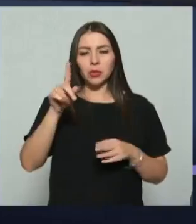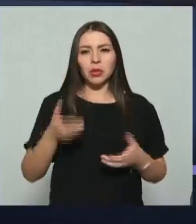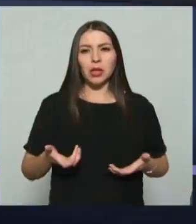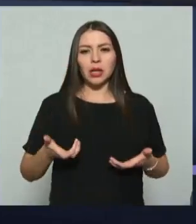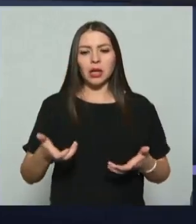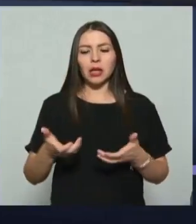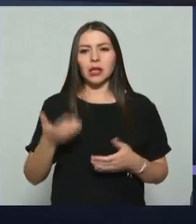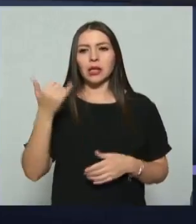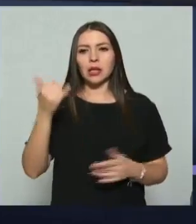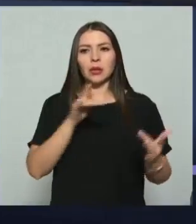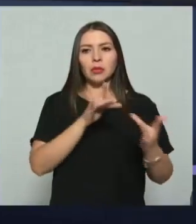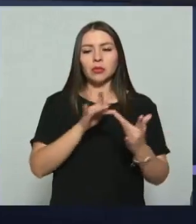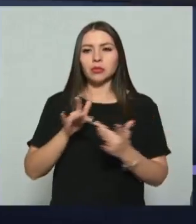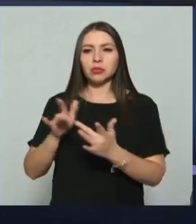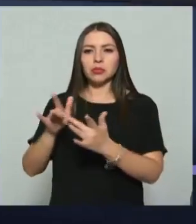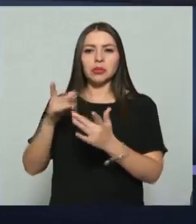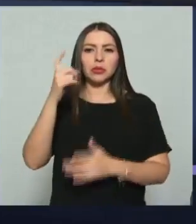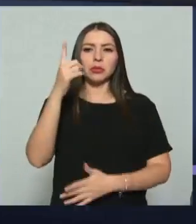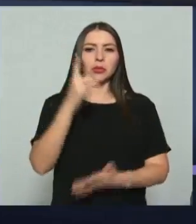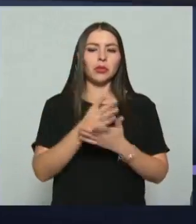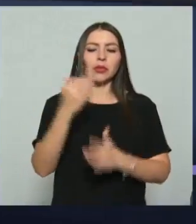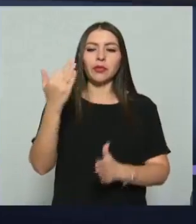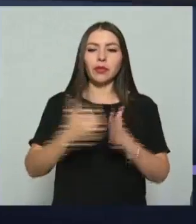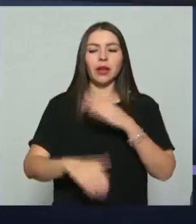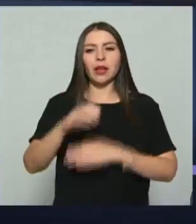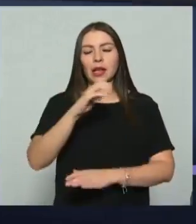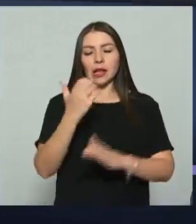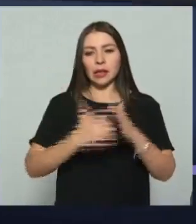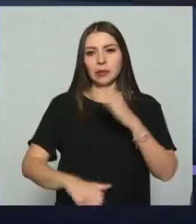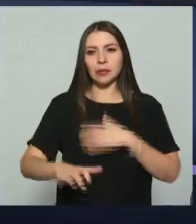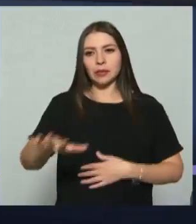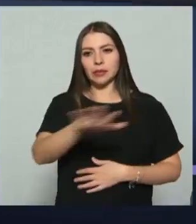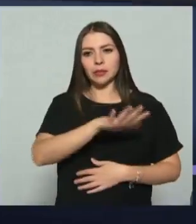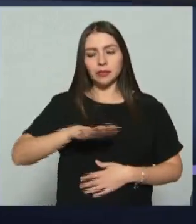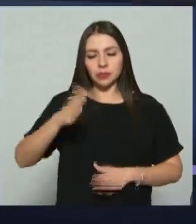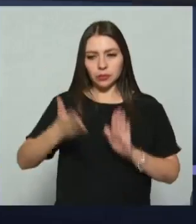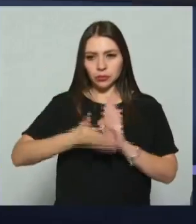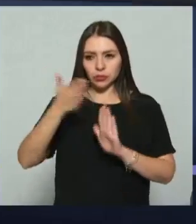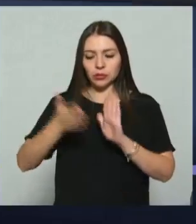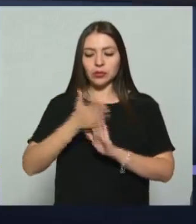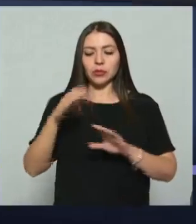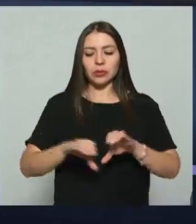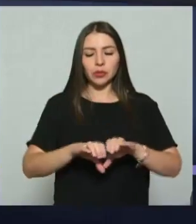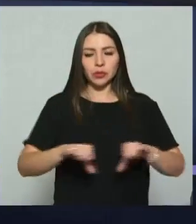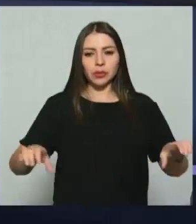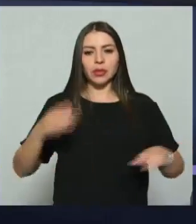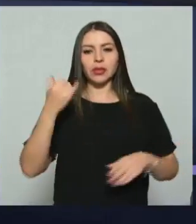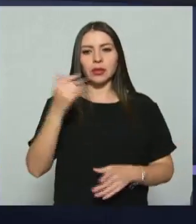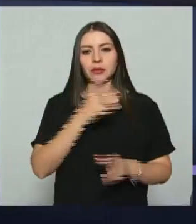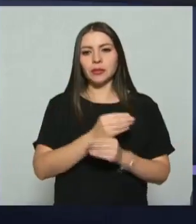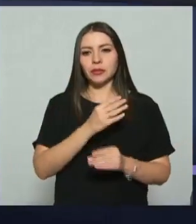y conexiones. Sí. Es lo único que falta para terminar las obras de drenaje y pavimentación en la